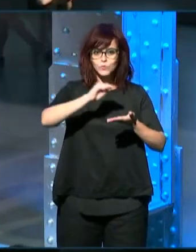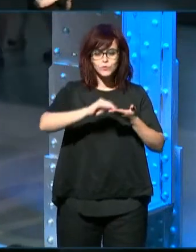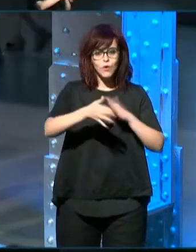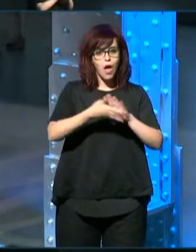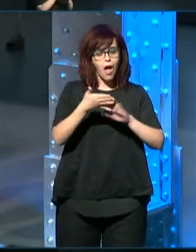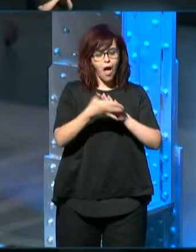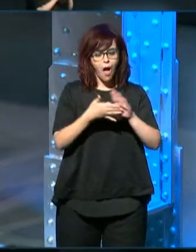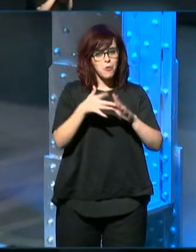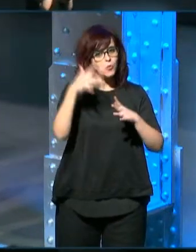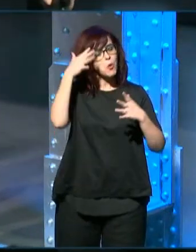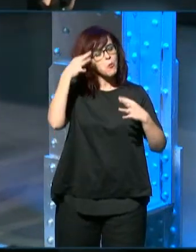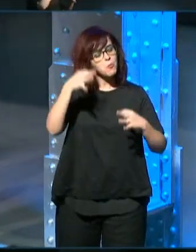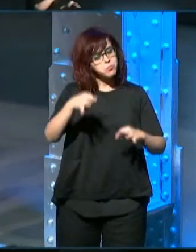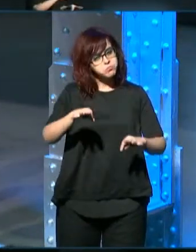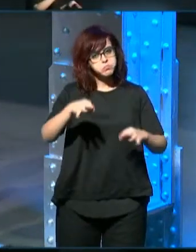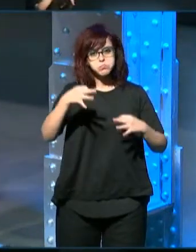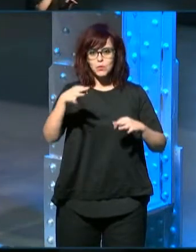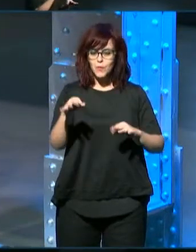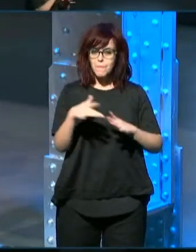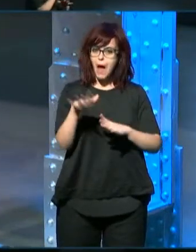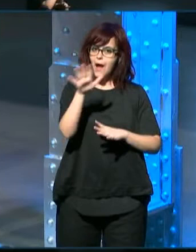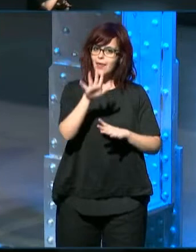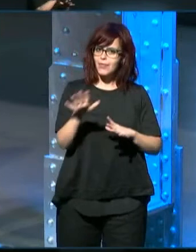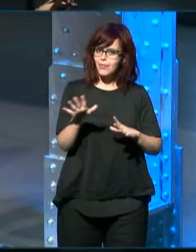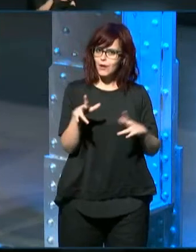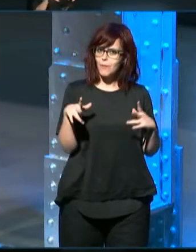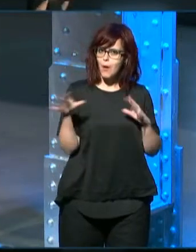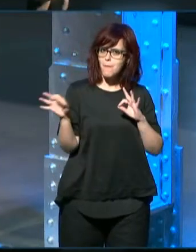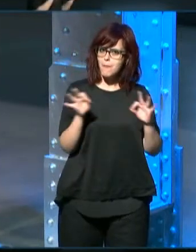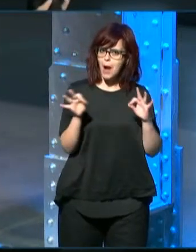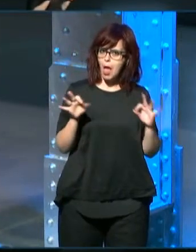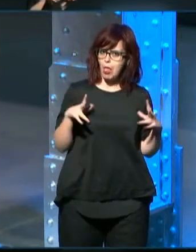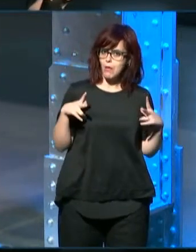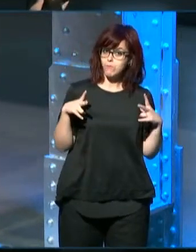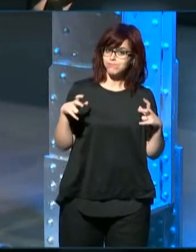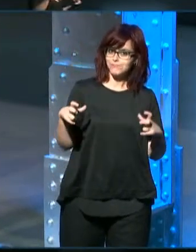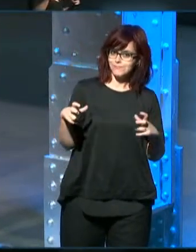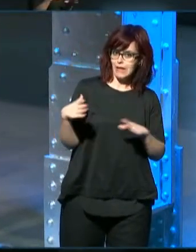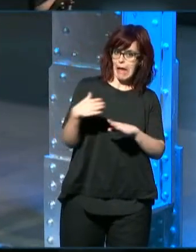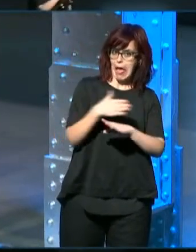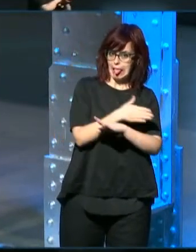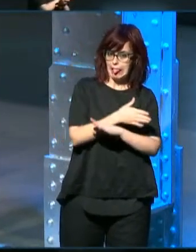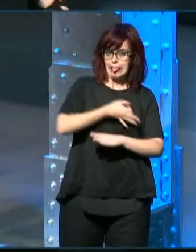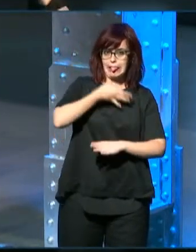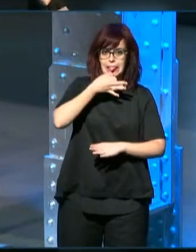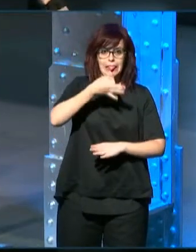muchísima elocuencia, que parece que tienen un discurso preparado, que les hemos dado el tema